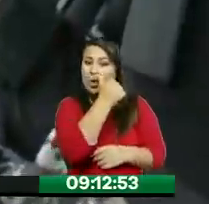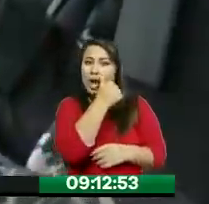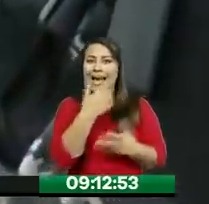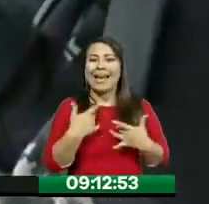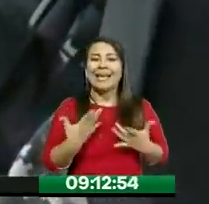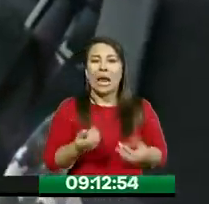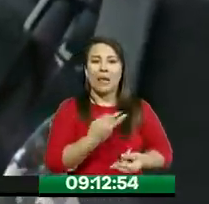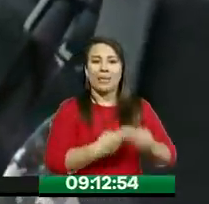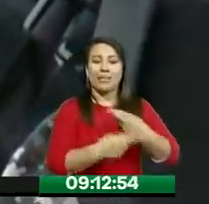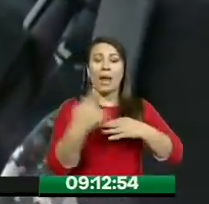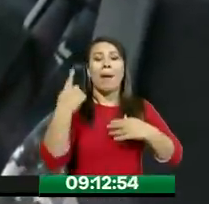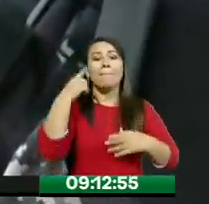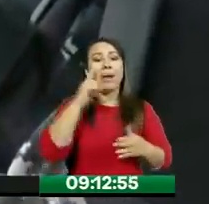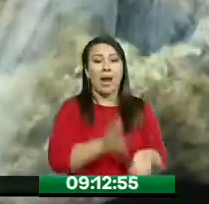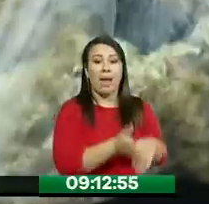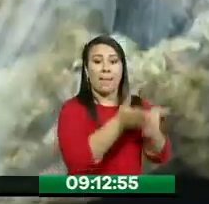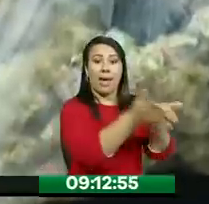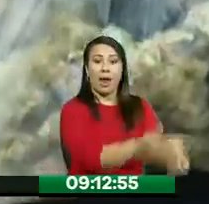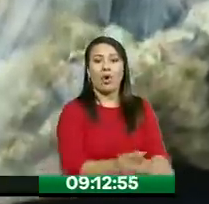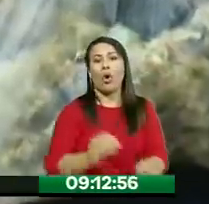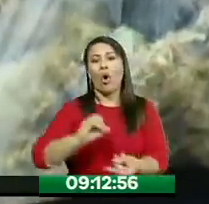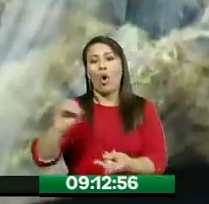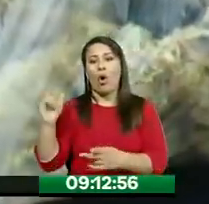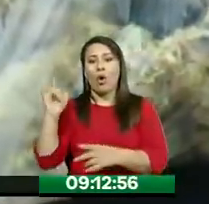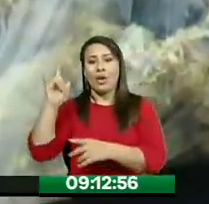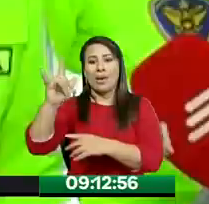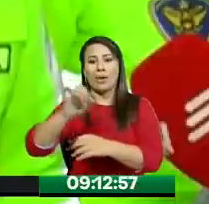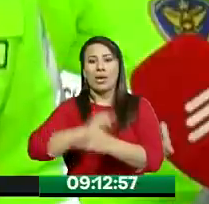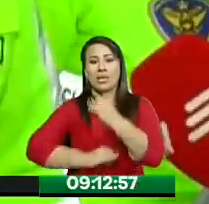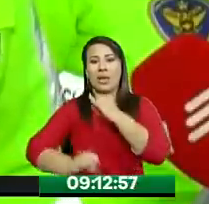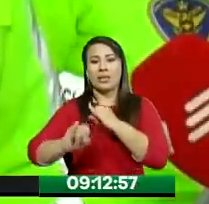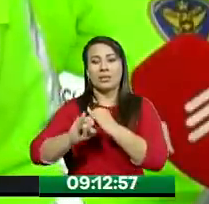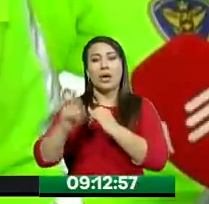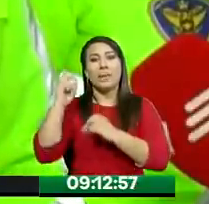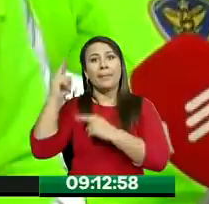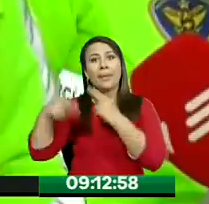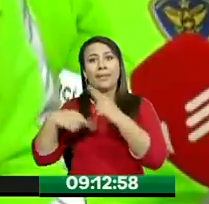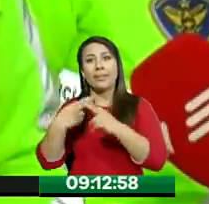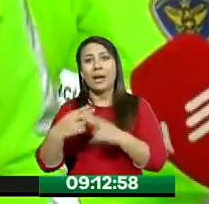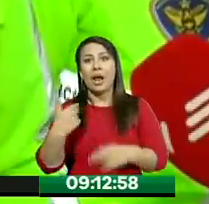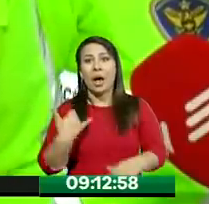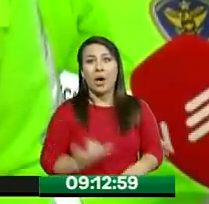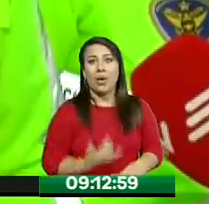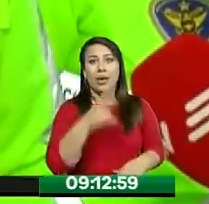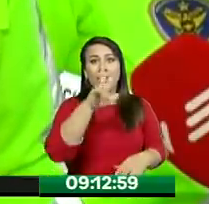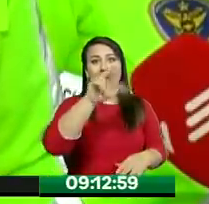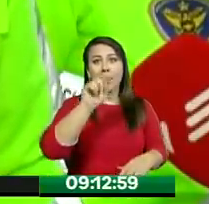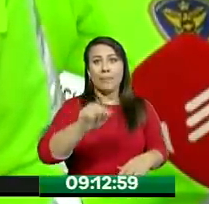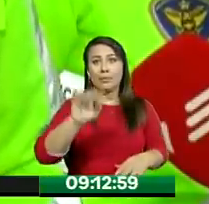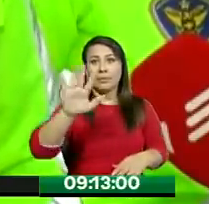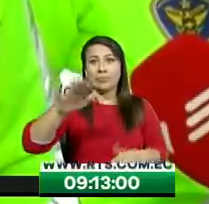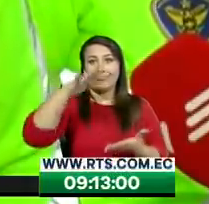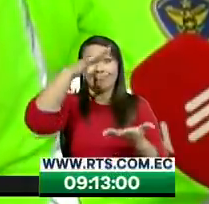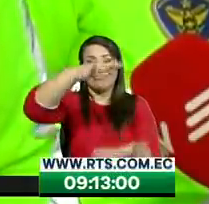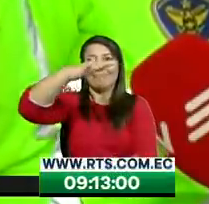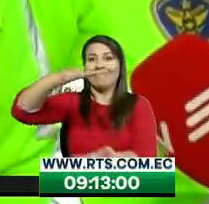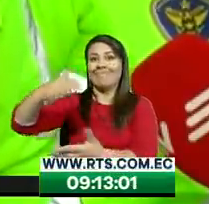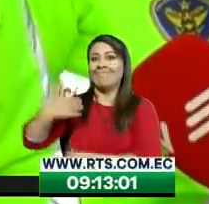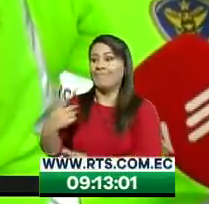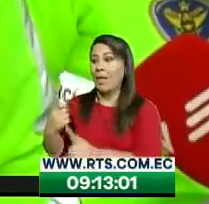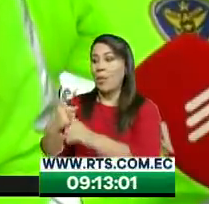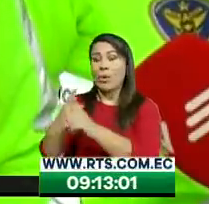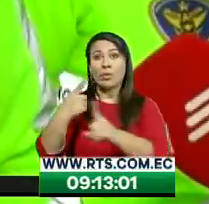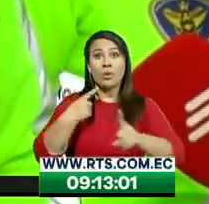alguna solución, ¿no? Dentro de esto, bueno, la alcaldía tendrá que ver algo que hacer o ambiental o las personas